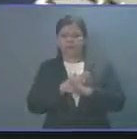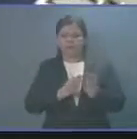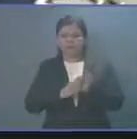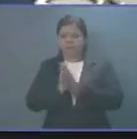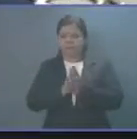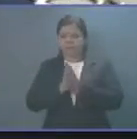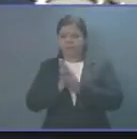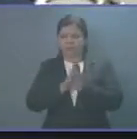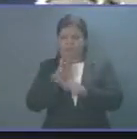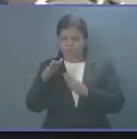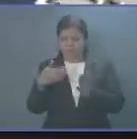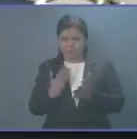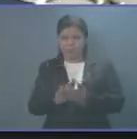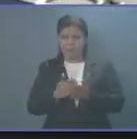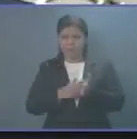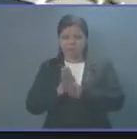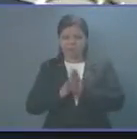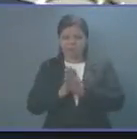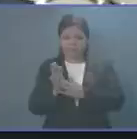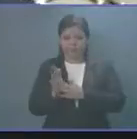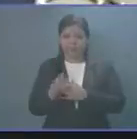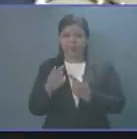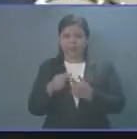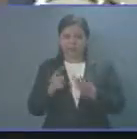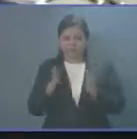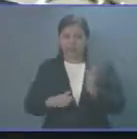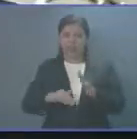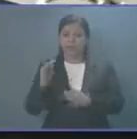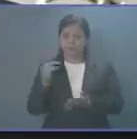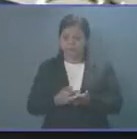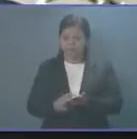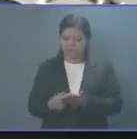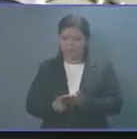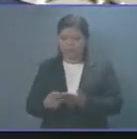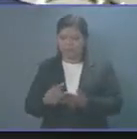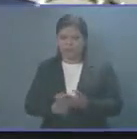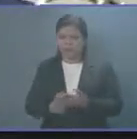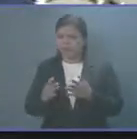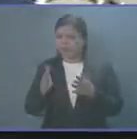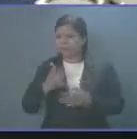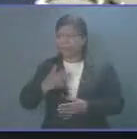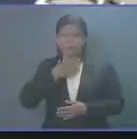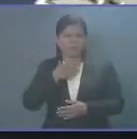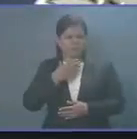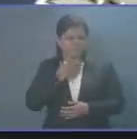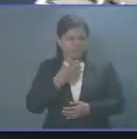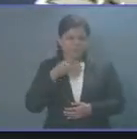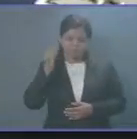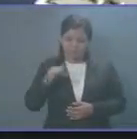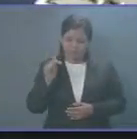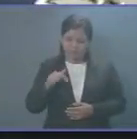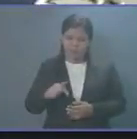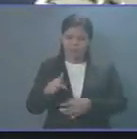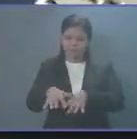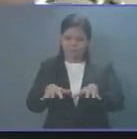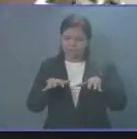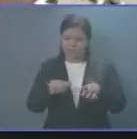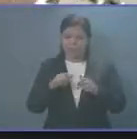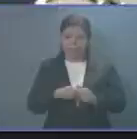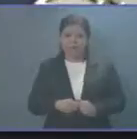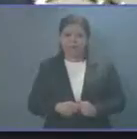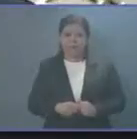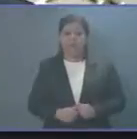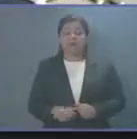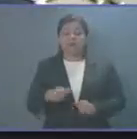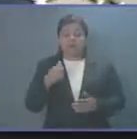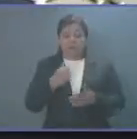intereses populares. Y por eso que el debate a veces se vuelve muy agrio y muy difícil en esta asamblea. Pero la